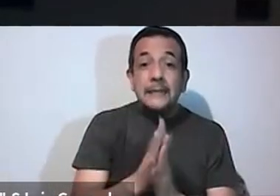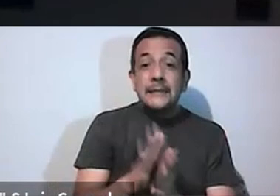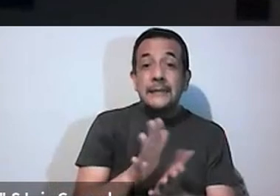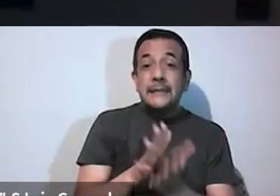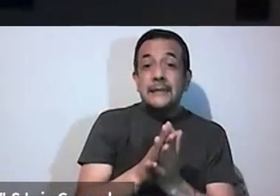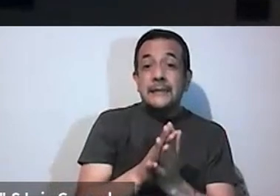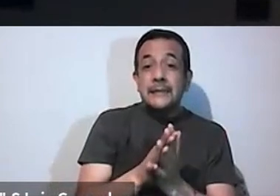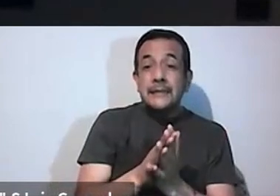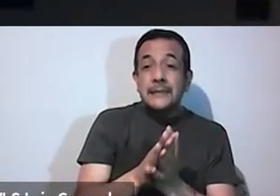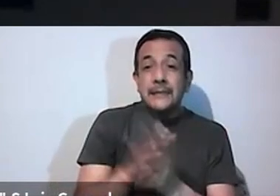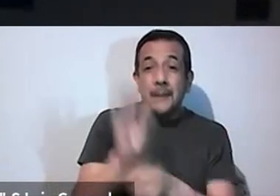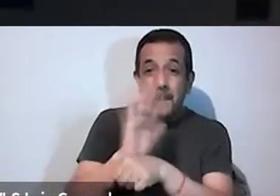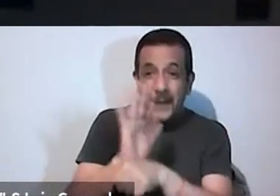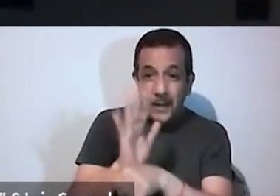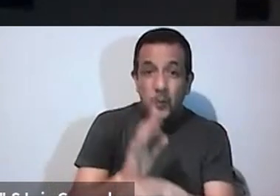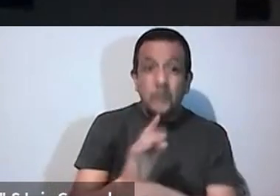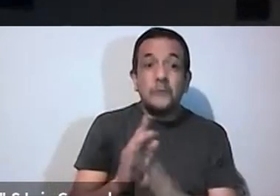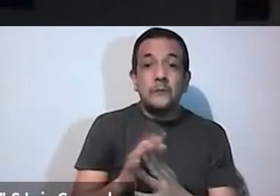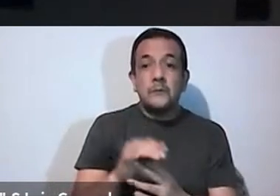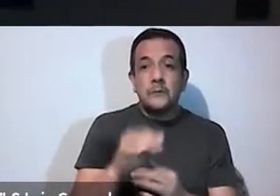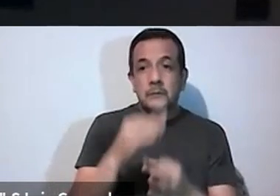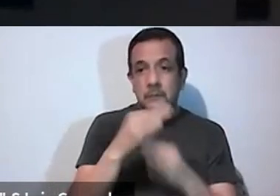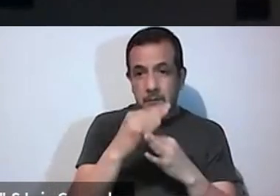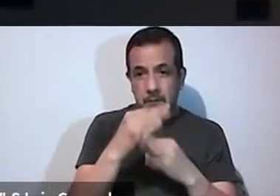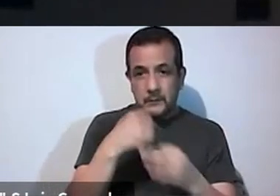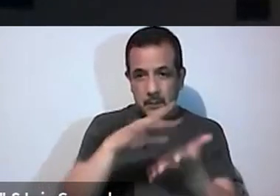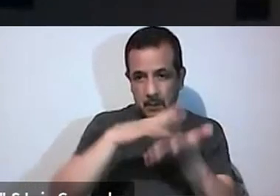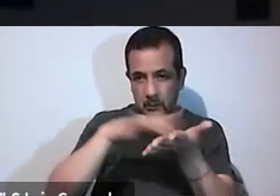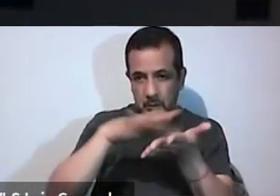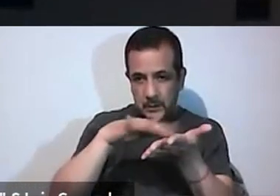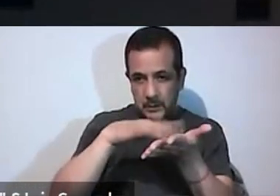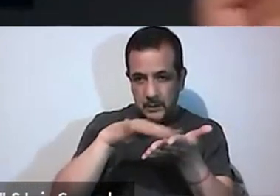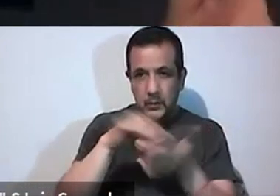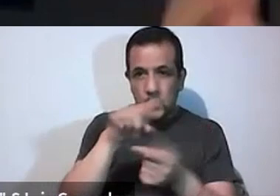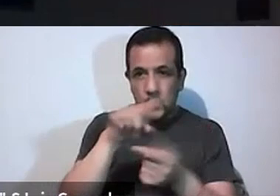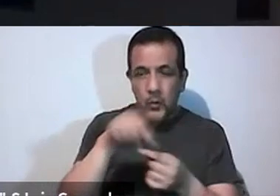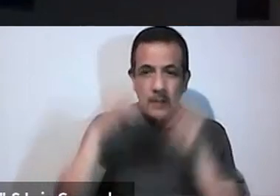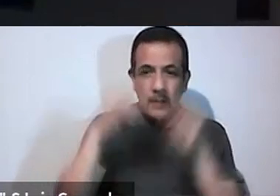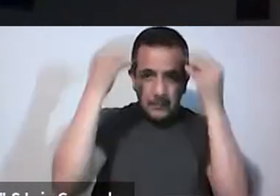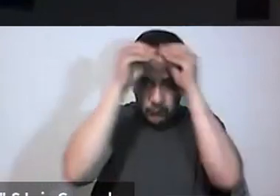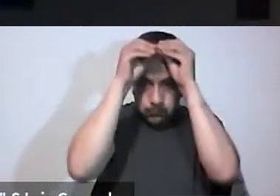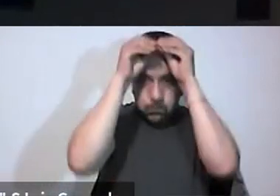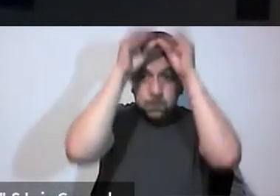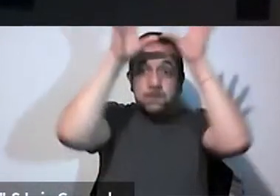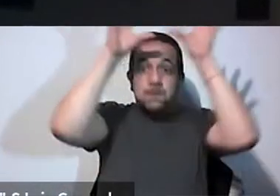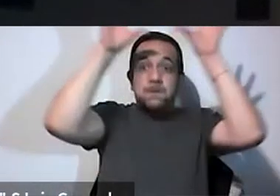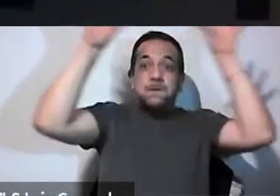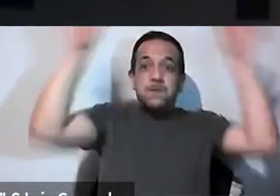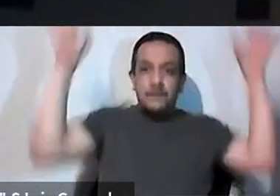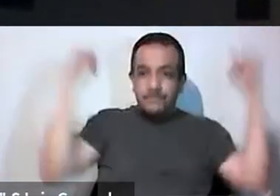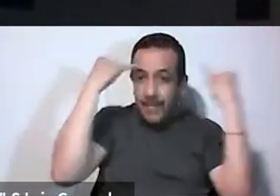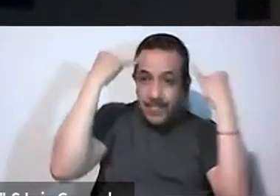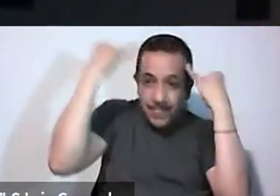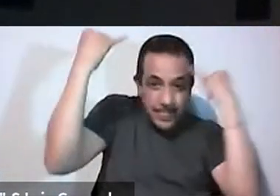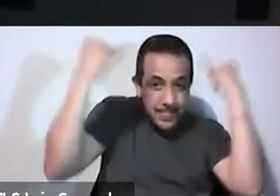Mientras ahorita lea la lectura, les voy a pedir que echen a volar su imaginación, pero estilo